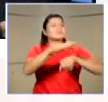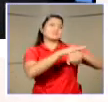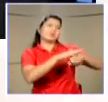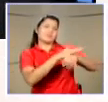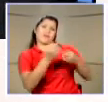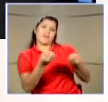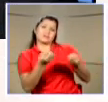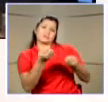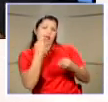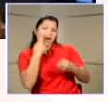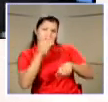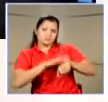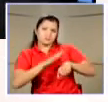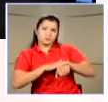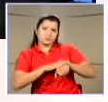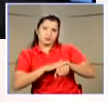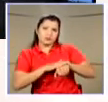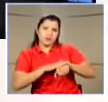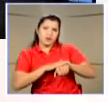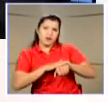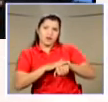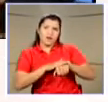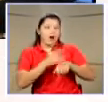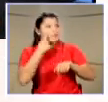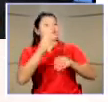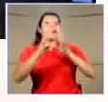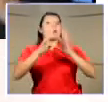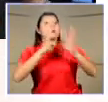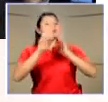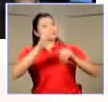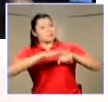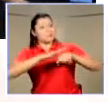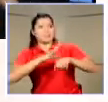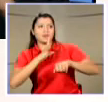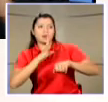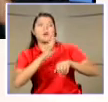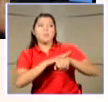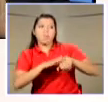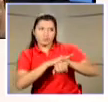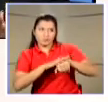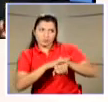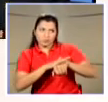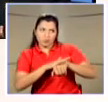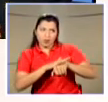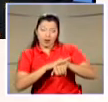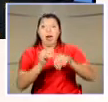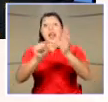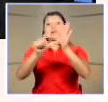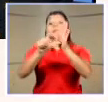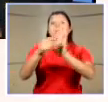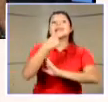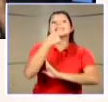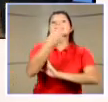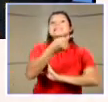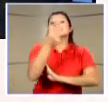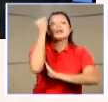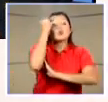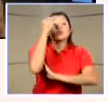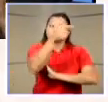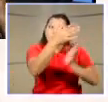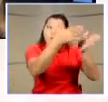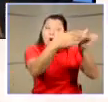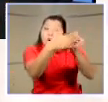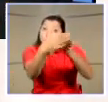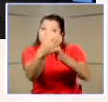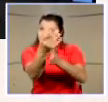sea, a ver, ordenémonos, ¿verdad? Porque usted aquí ha hablado mucho y aquí no me está dejando hablar. La Asamblea le está diciendo al gobierno: ordénese, usted